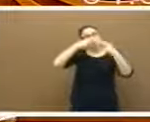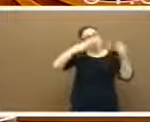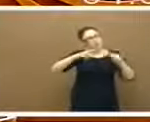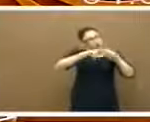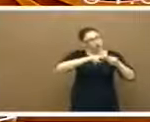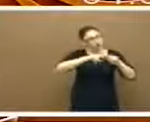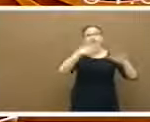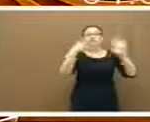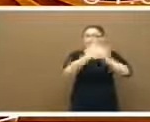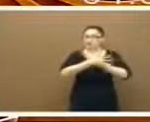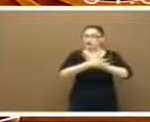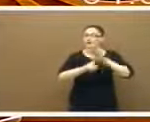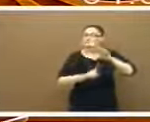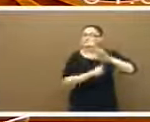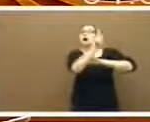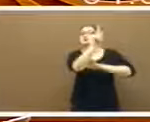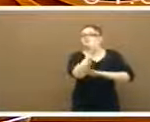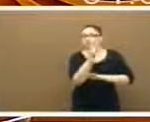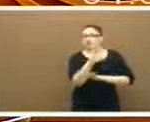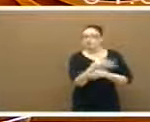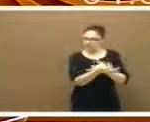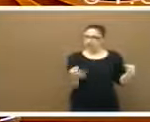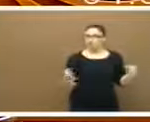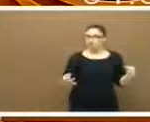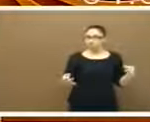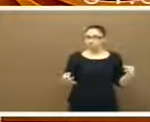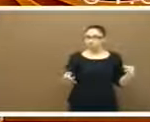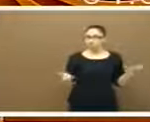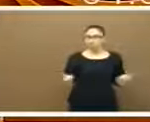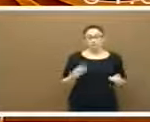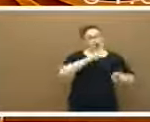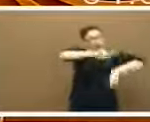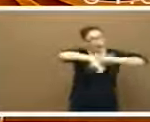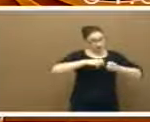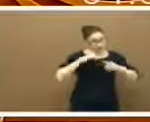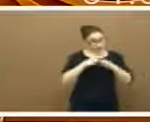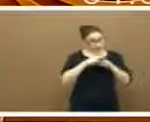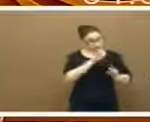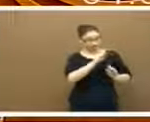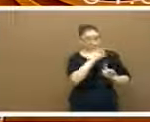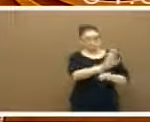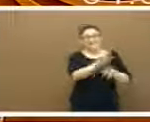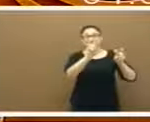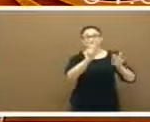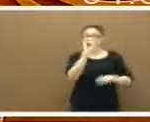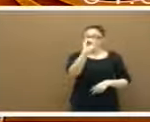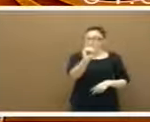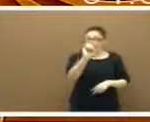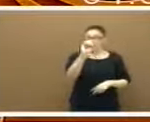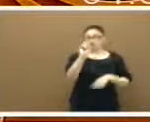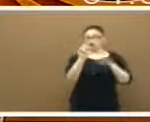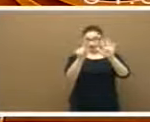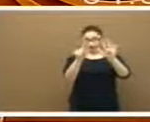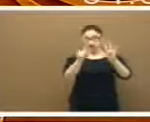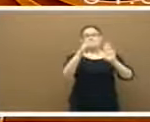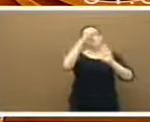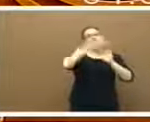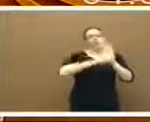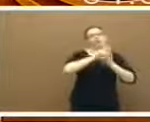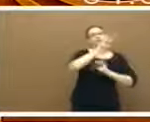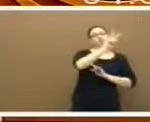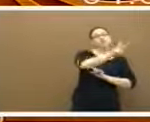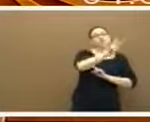en avances y mejoras efectivas. En cuanto a las enmiendas presentadas por parte de este grupo respecto al servicio 06, en el programa